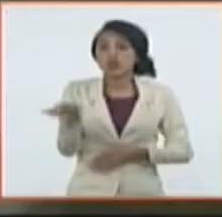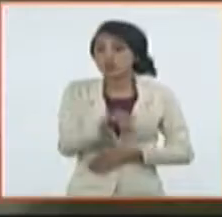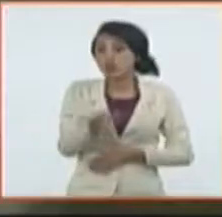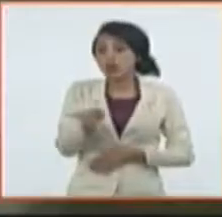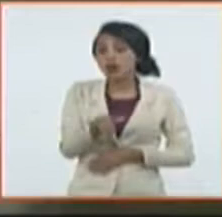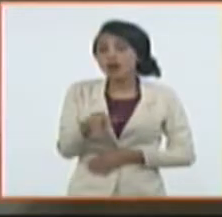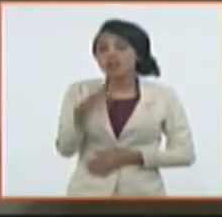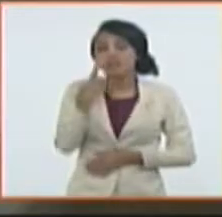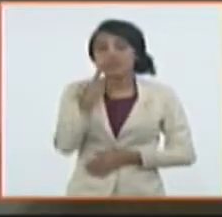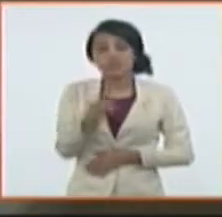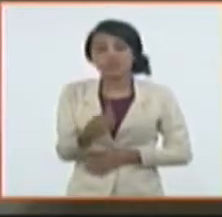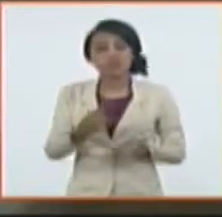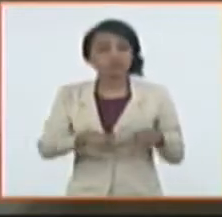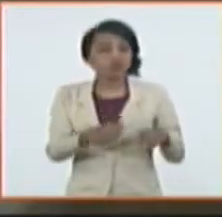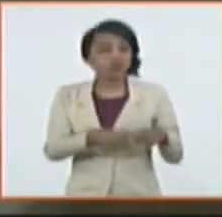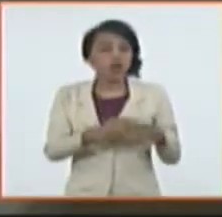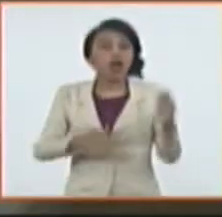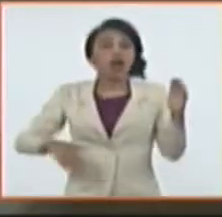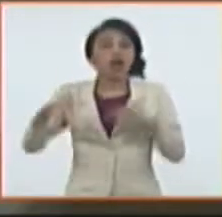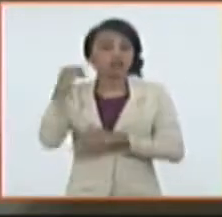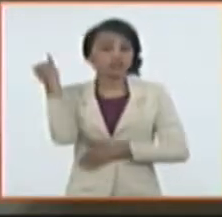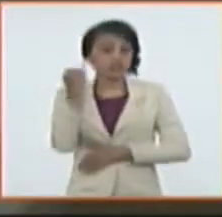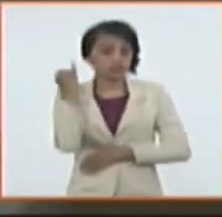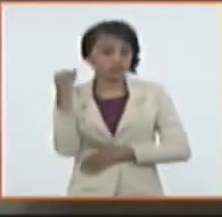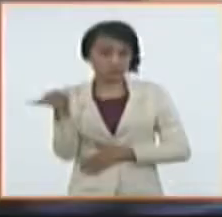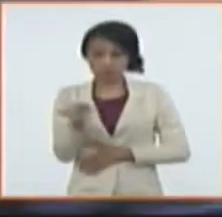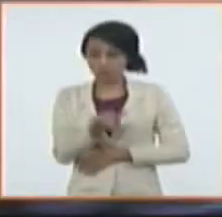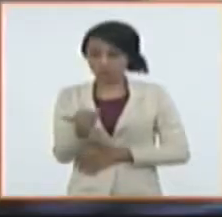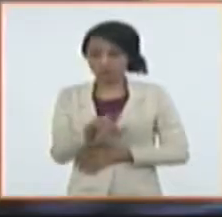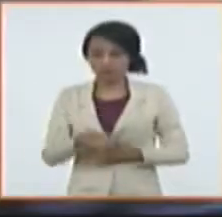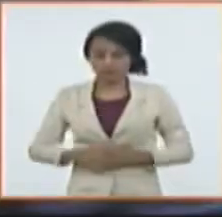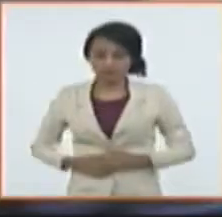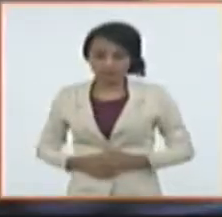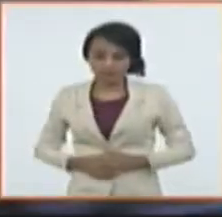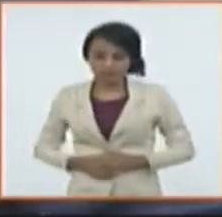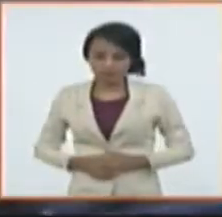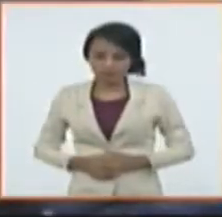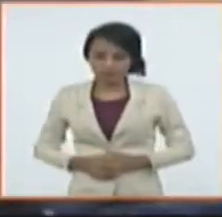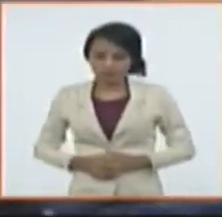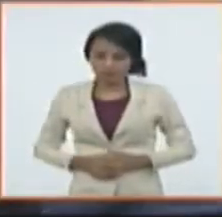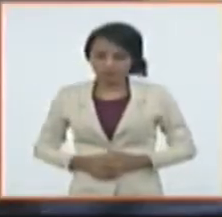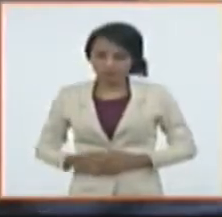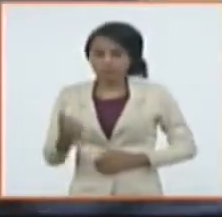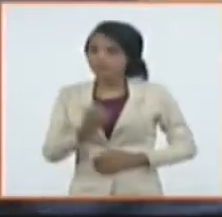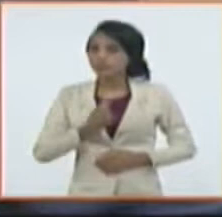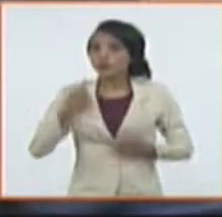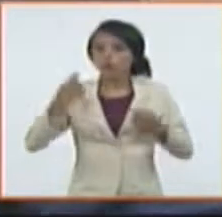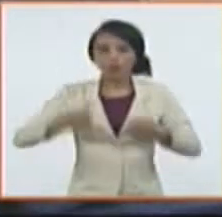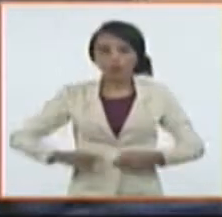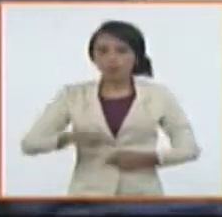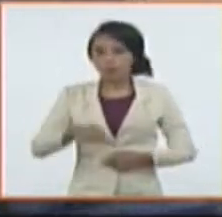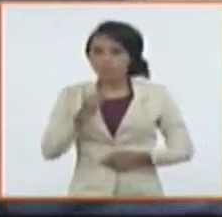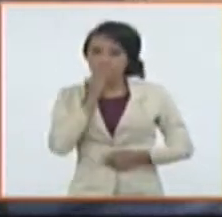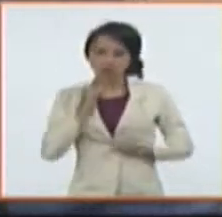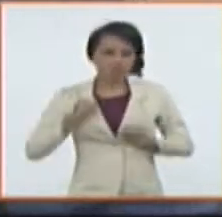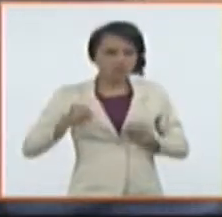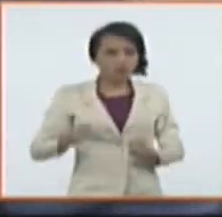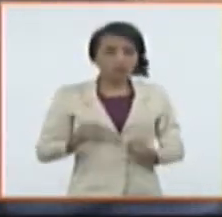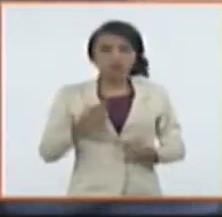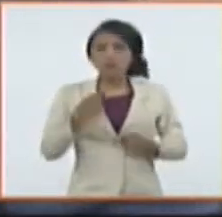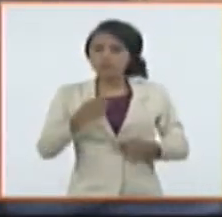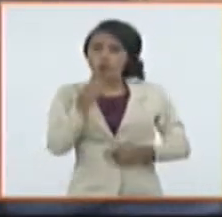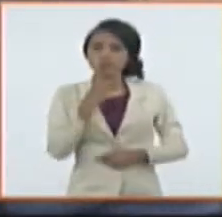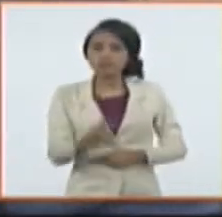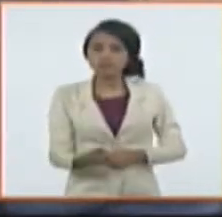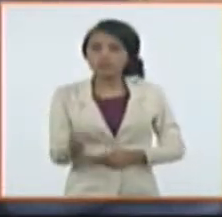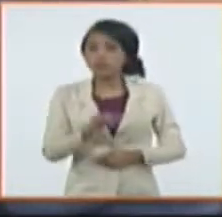provocaciones que hemos visto a nivel internacional. A esta ofensiva nosotros tenemos que enfrentarla con mayor articulación, como hemos venido trabajando desde el